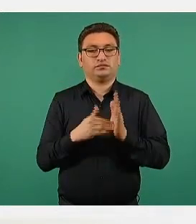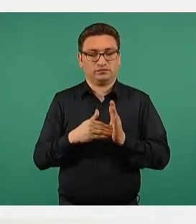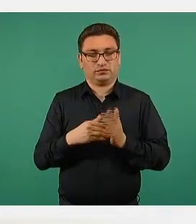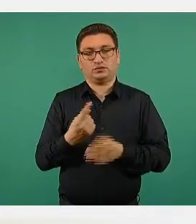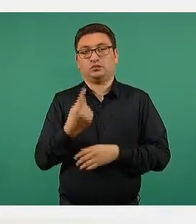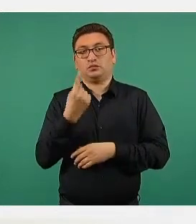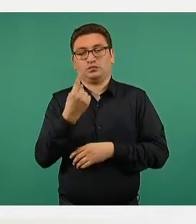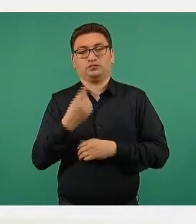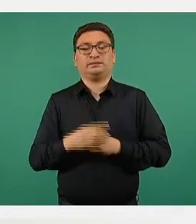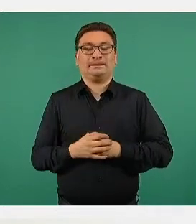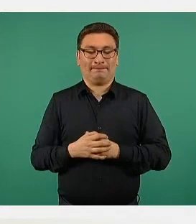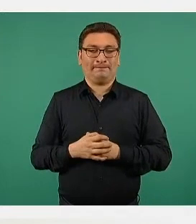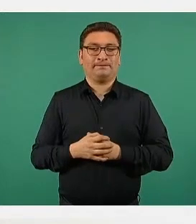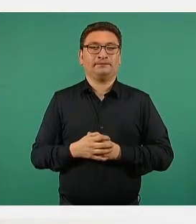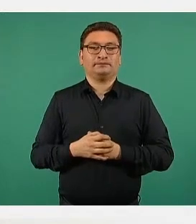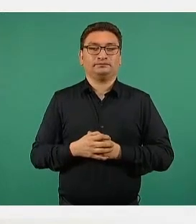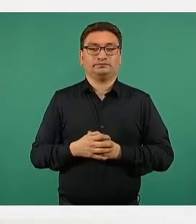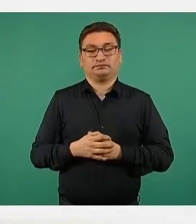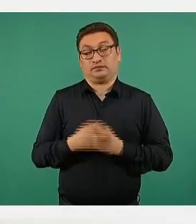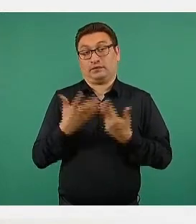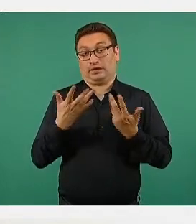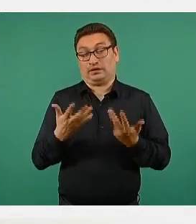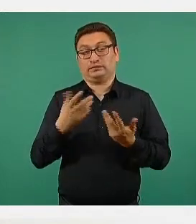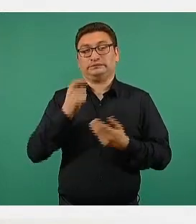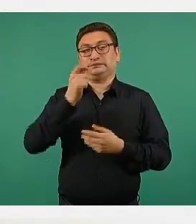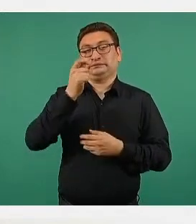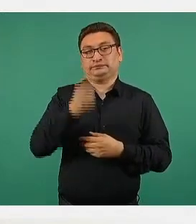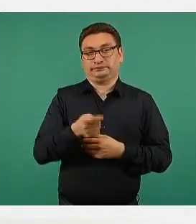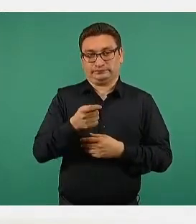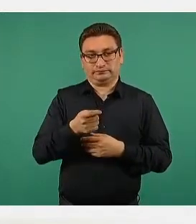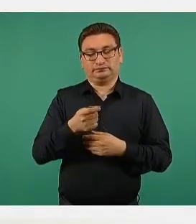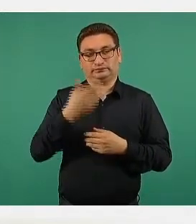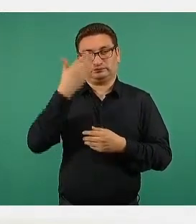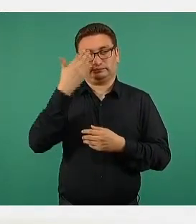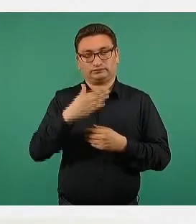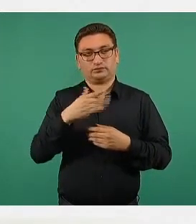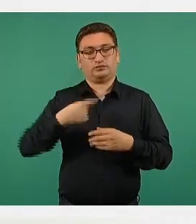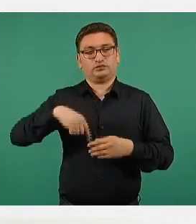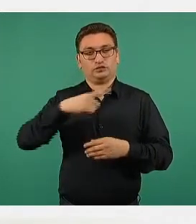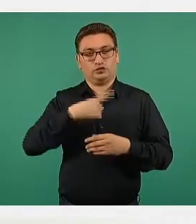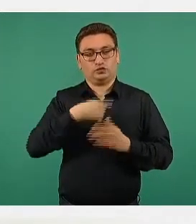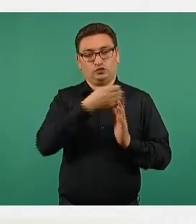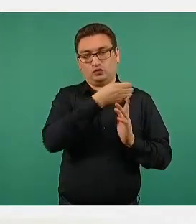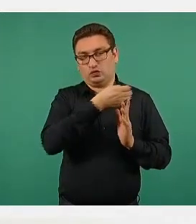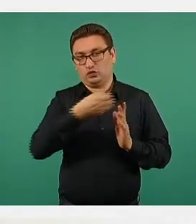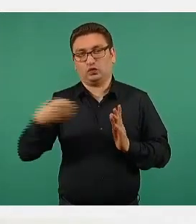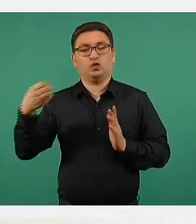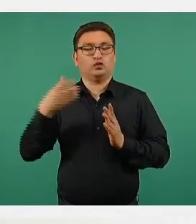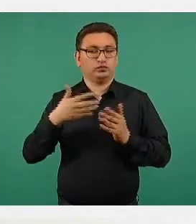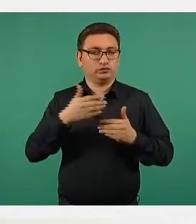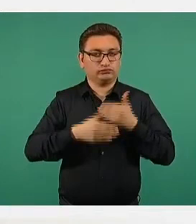732,001 aplicaciones, cosa que también demuestra esta estrategia que desde hace más de una